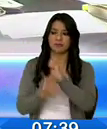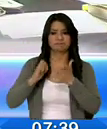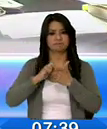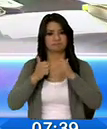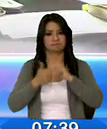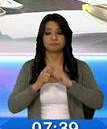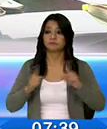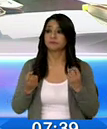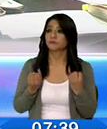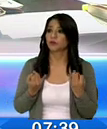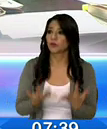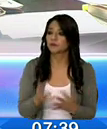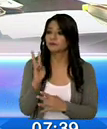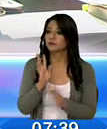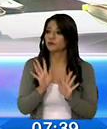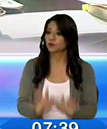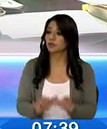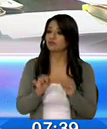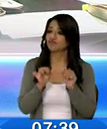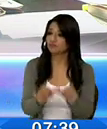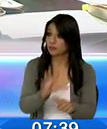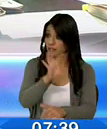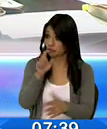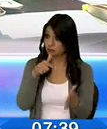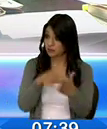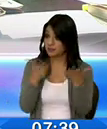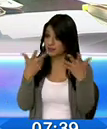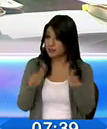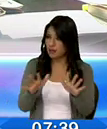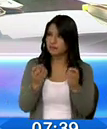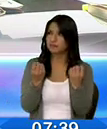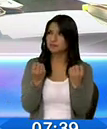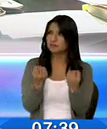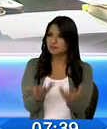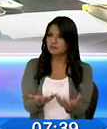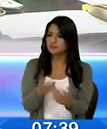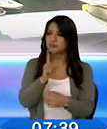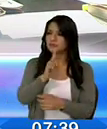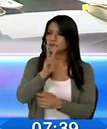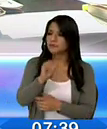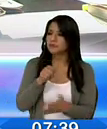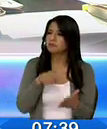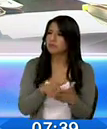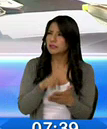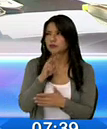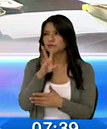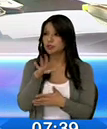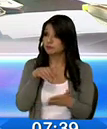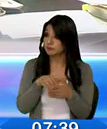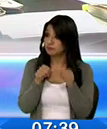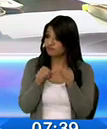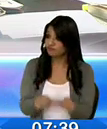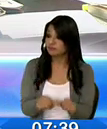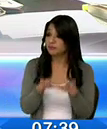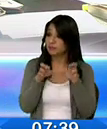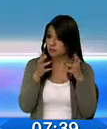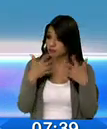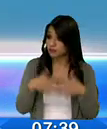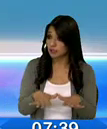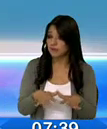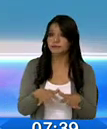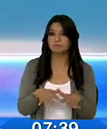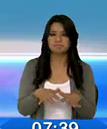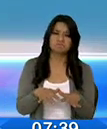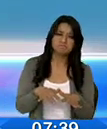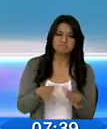¿cuántos venezolanos están aquí? Llegaron ya los 500,000, de los cuales solo 120, 125 mil están legalizados. Nosotros nos